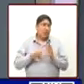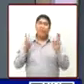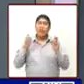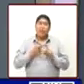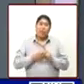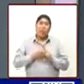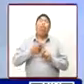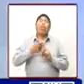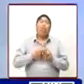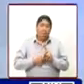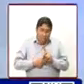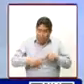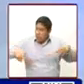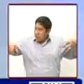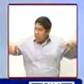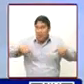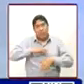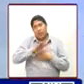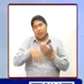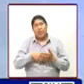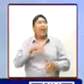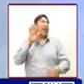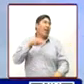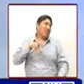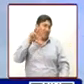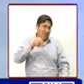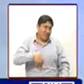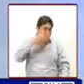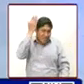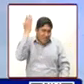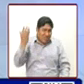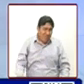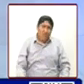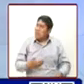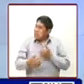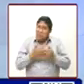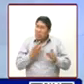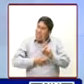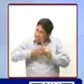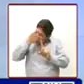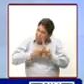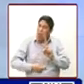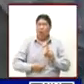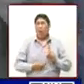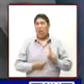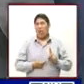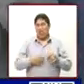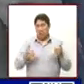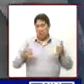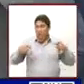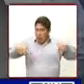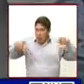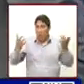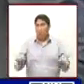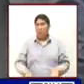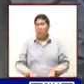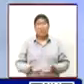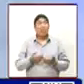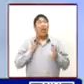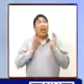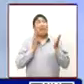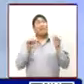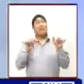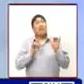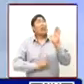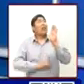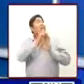la temperatura, el campo de juego, todo eso. No me digas eso, por favor. No importa la temperatura, no importa el campo de juego. Claro, sí. Es como si estuviéramos hablando